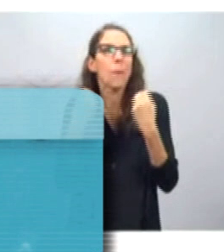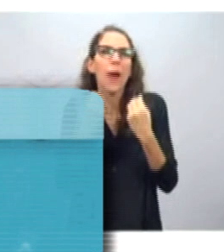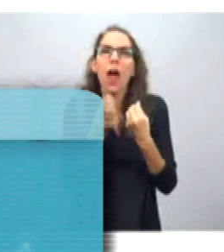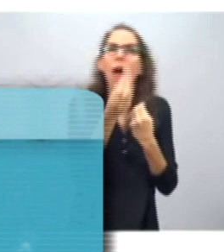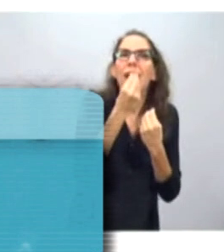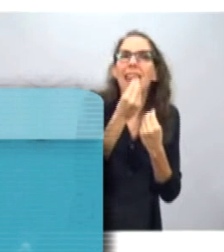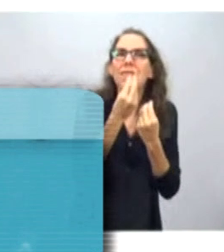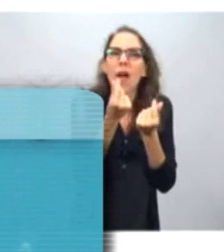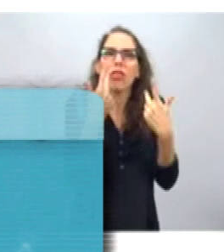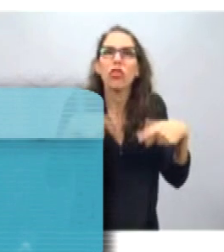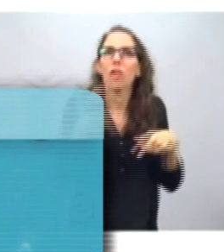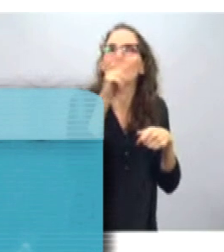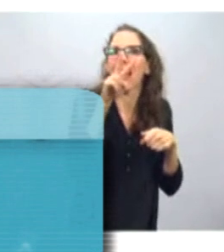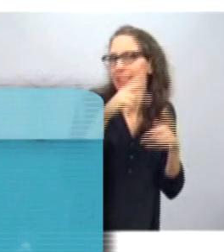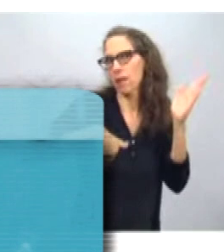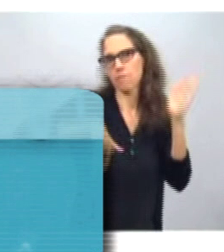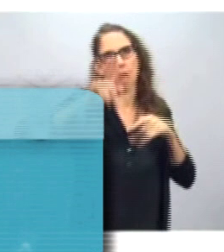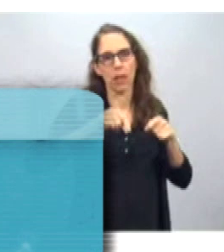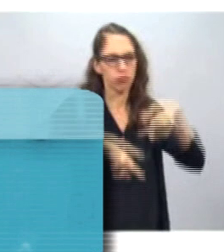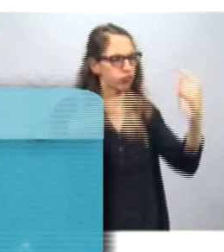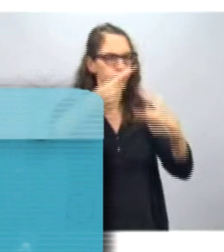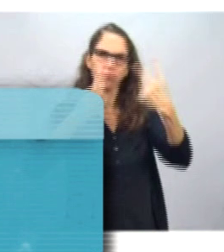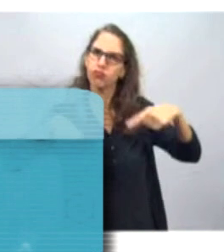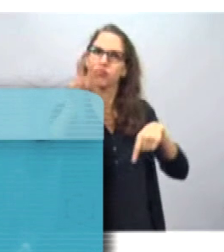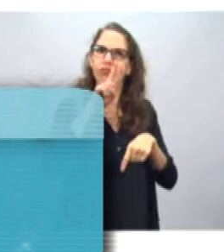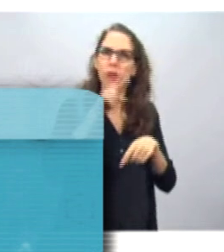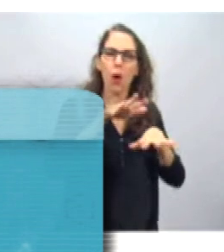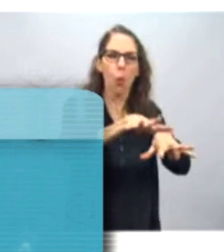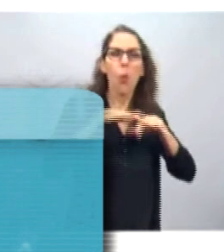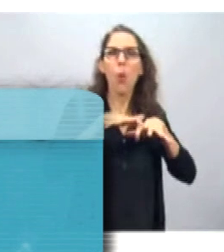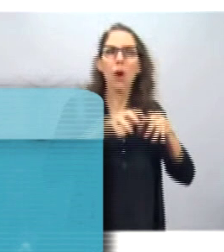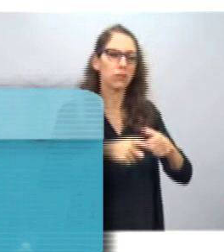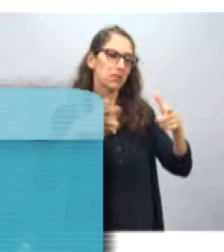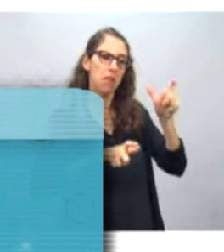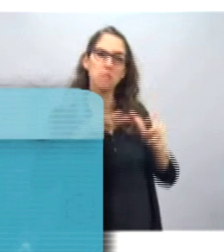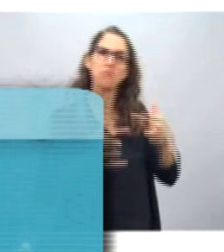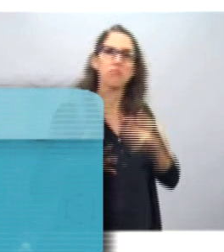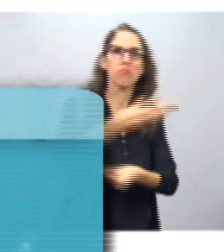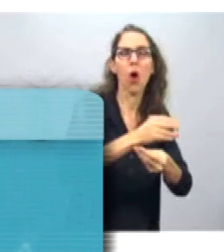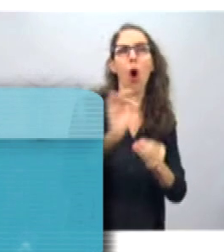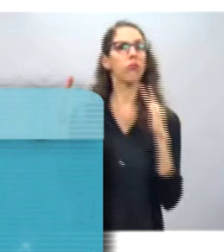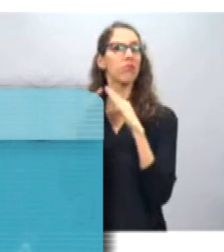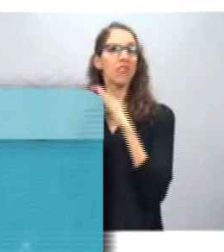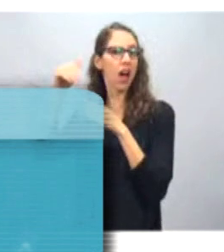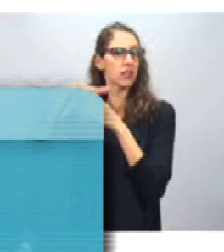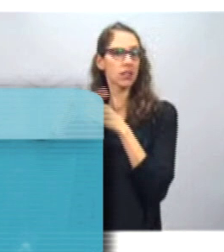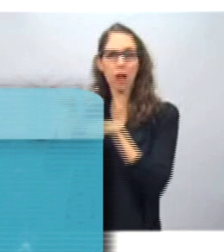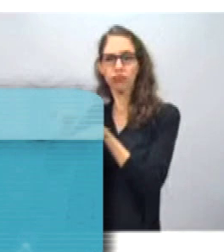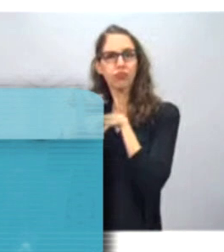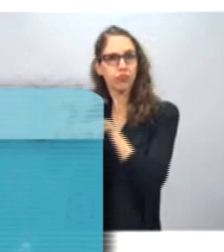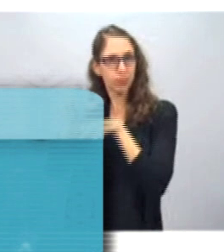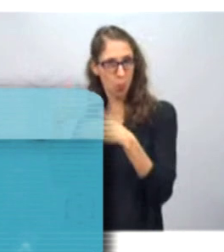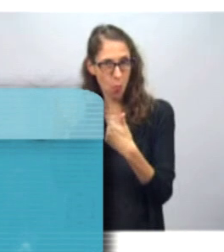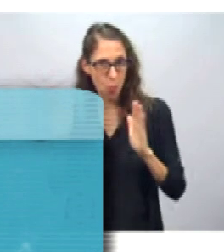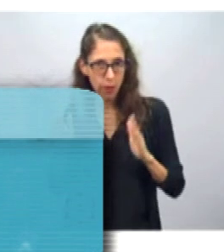frescos, vegetales fundamentalmente, en huertas comunitarias y huertas familiares. El programa